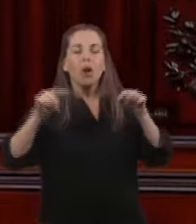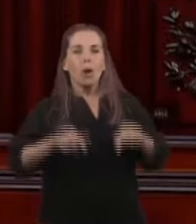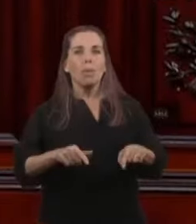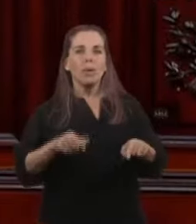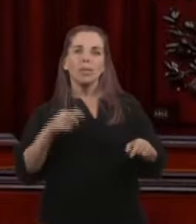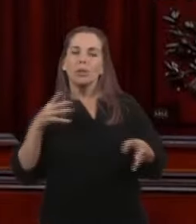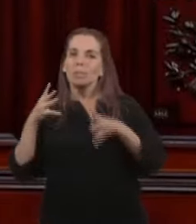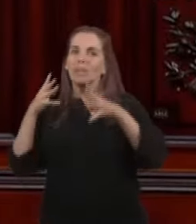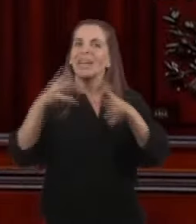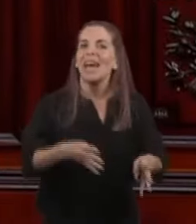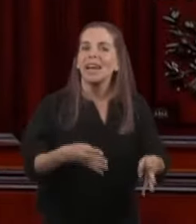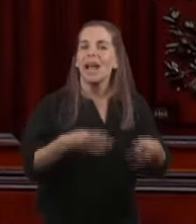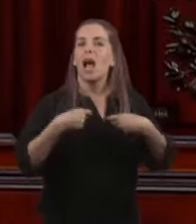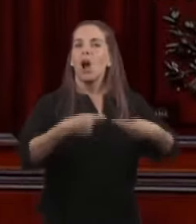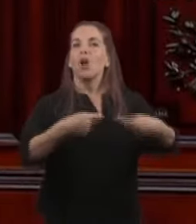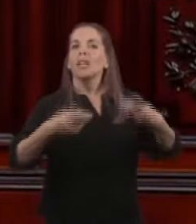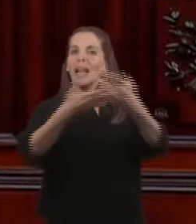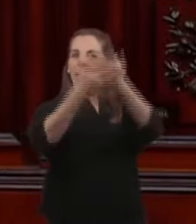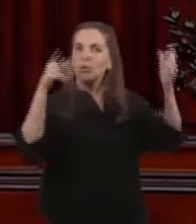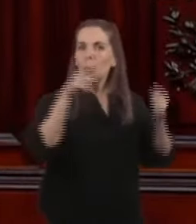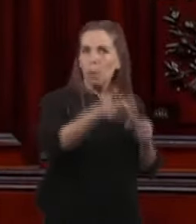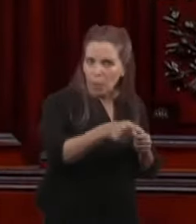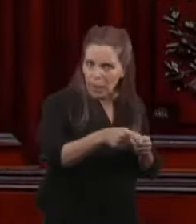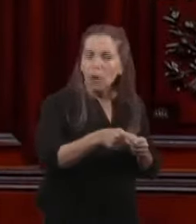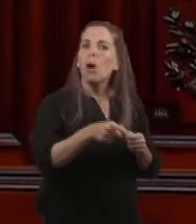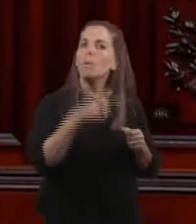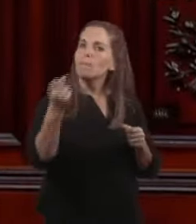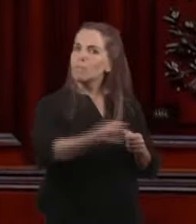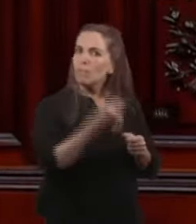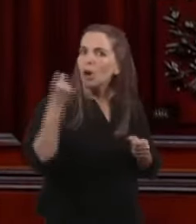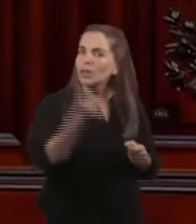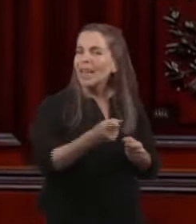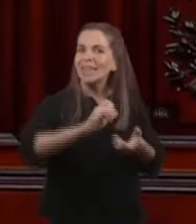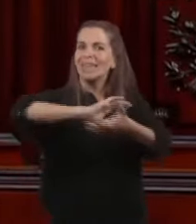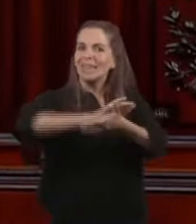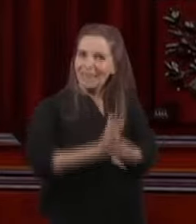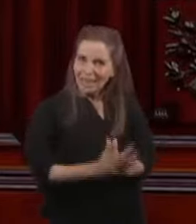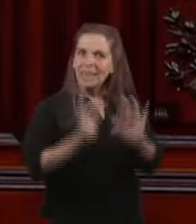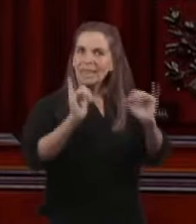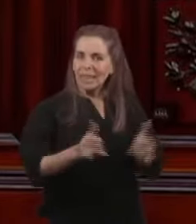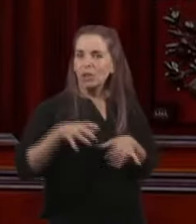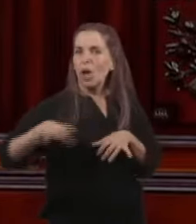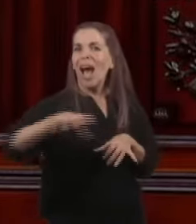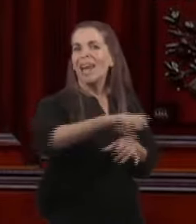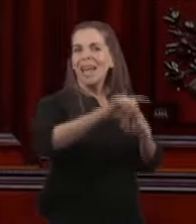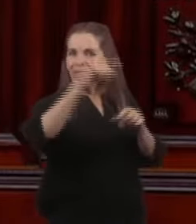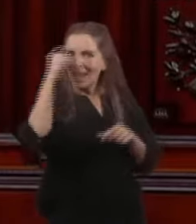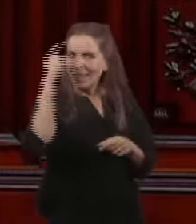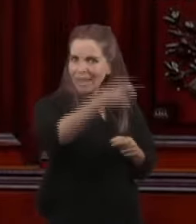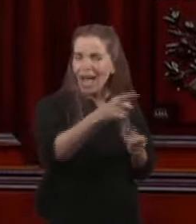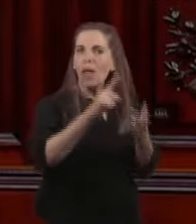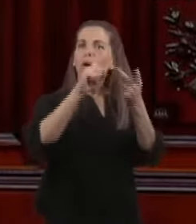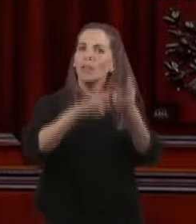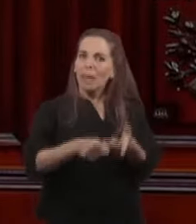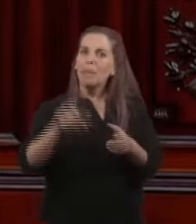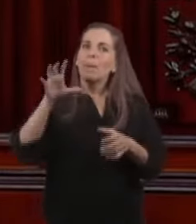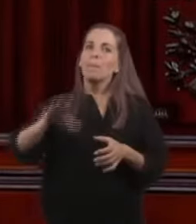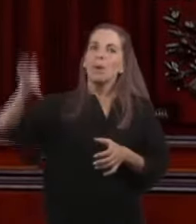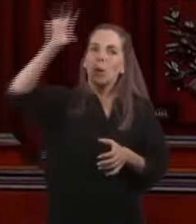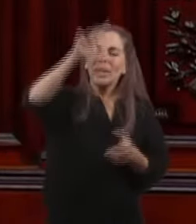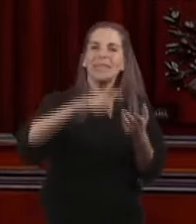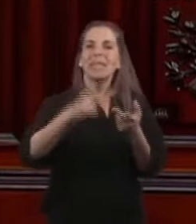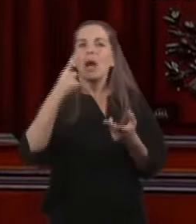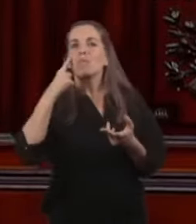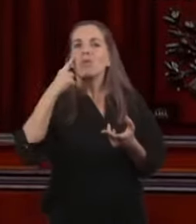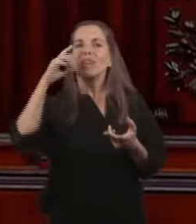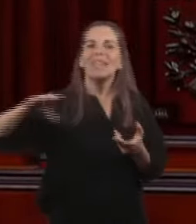el gasto público y el costo argentino se pelea en todas las dimensiones del estado y también en las jurisdicciones provinciales y